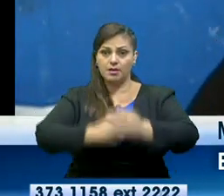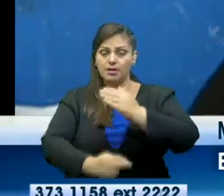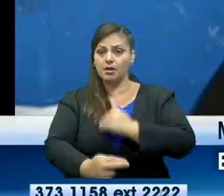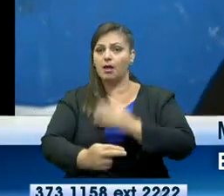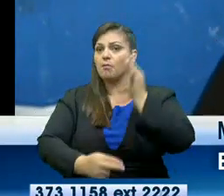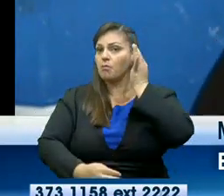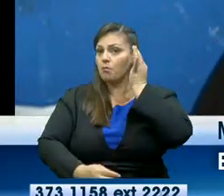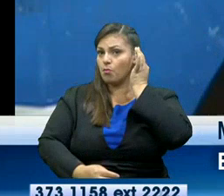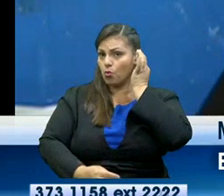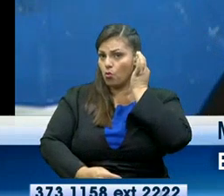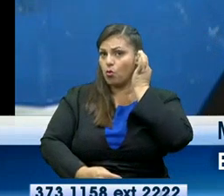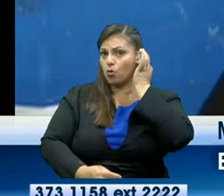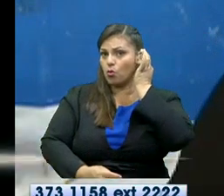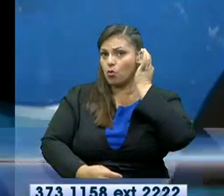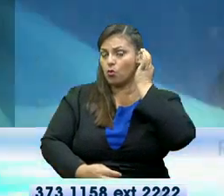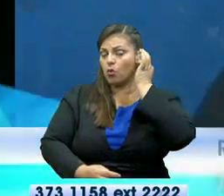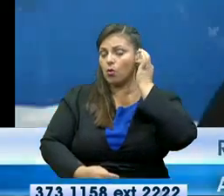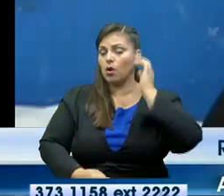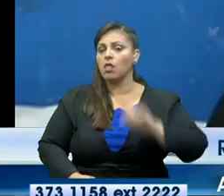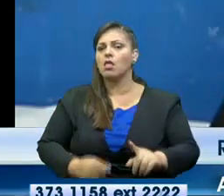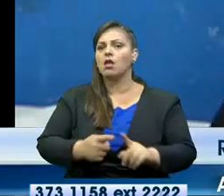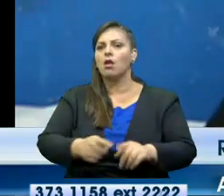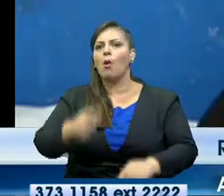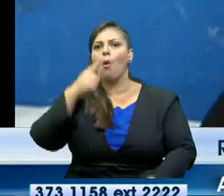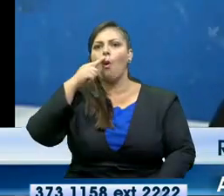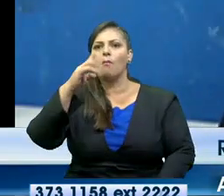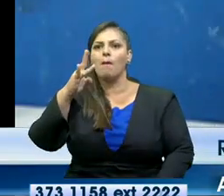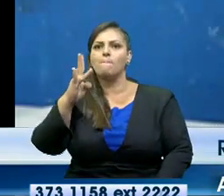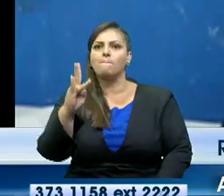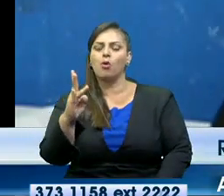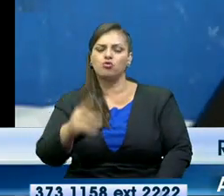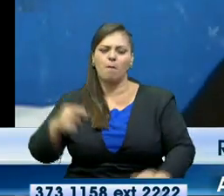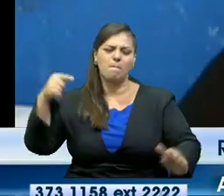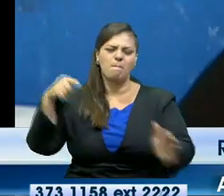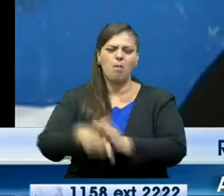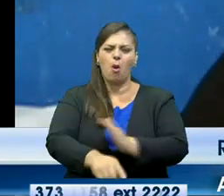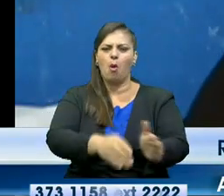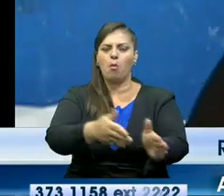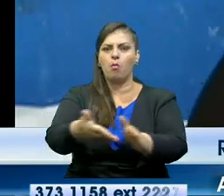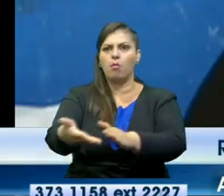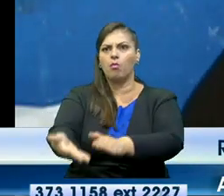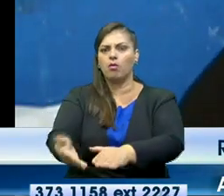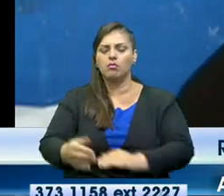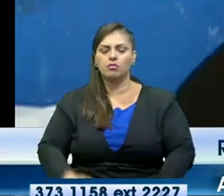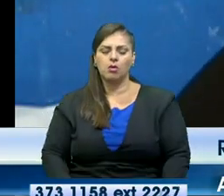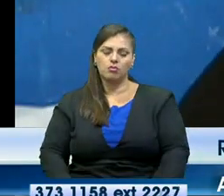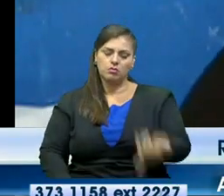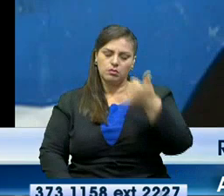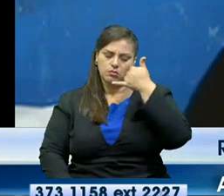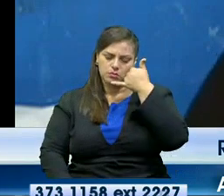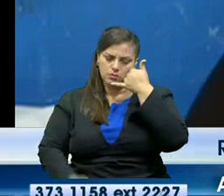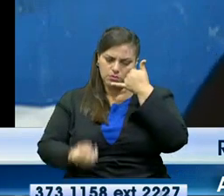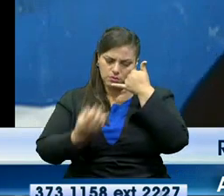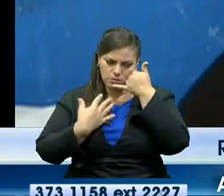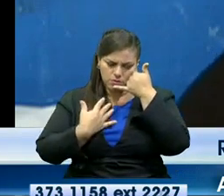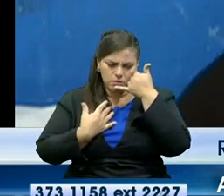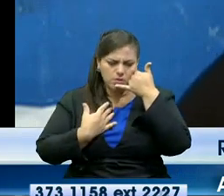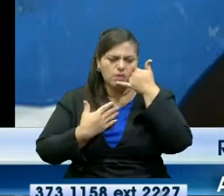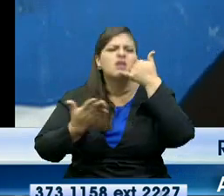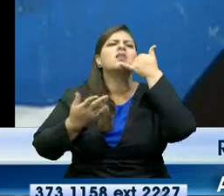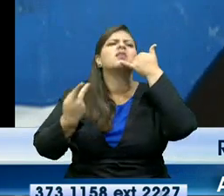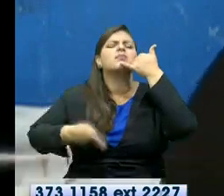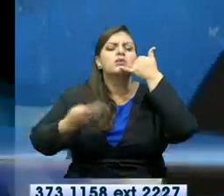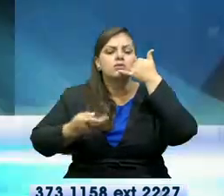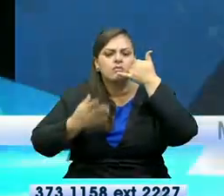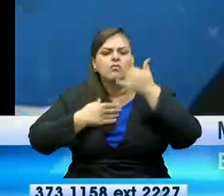mí me llamaron. Yo contesté el teléfono. Una chica me llamó que fuera a buscar a mi hija. Y cuando yo la fui a buscar, mi hija estaba en la morgue. Ya, me